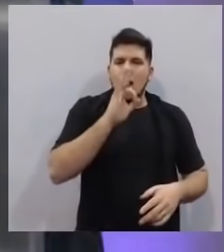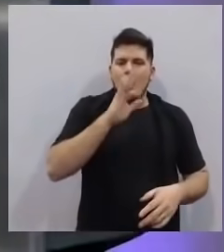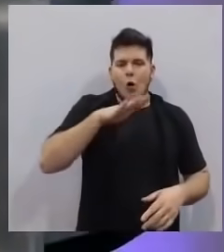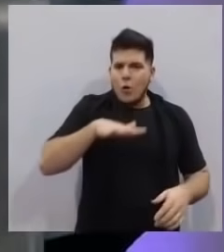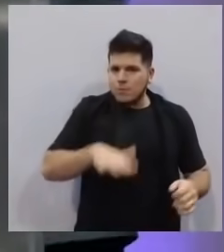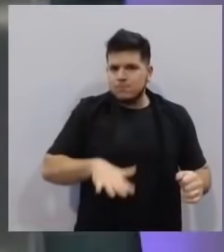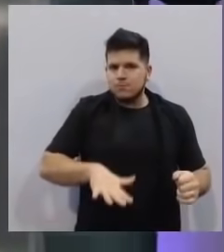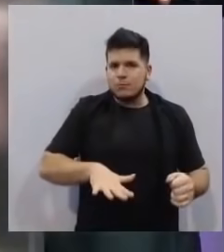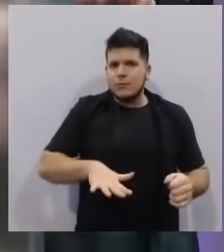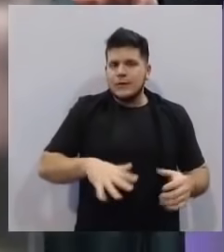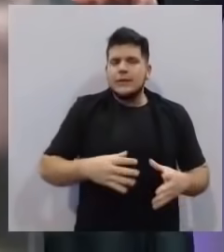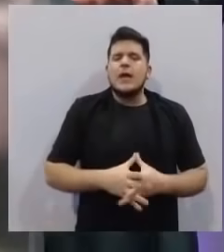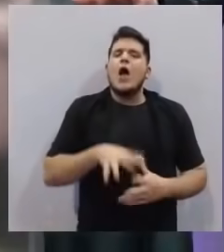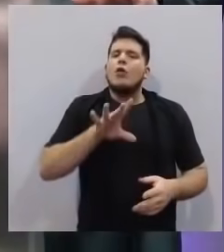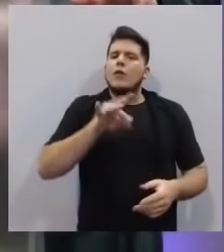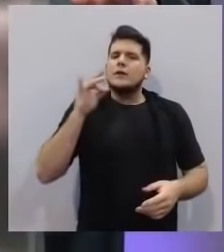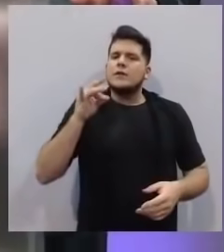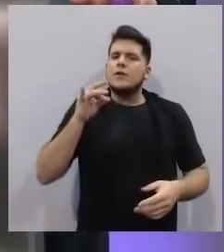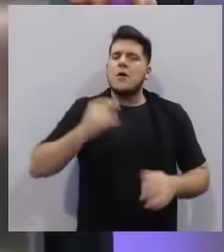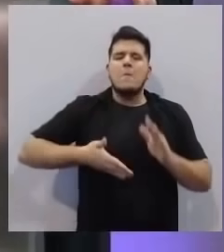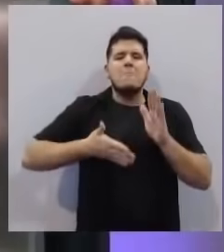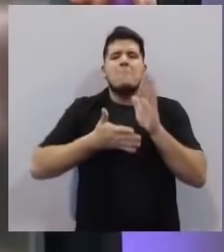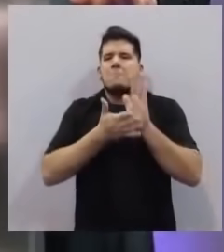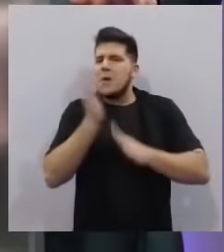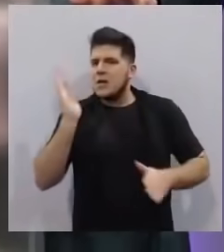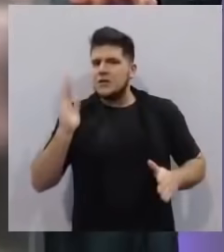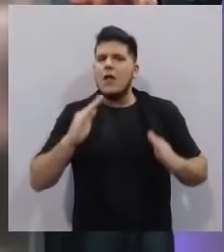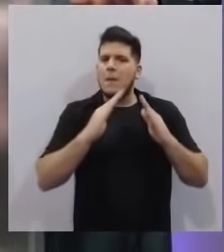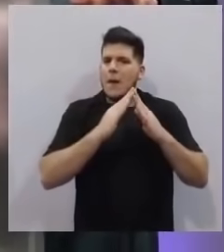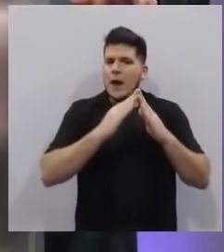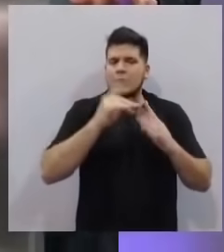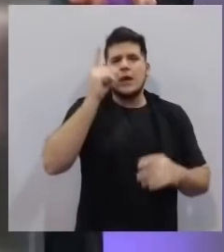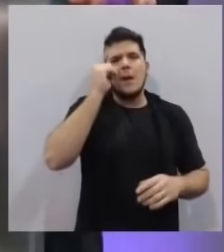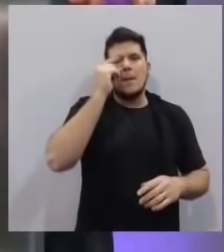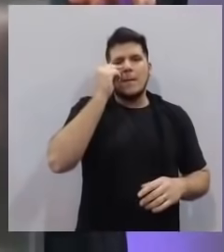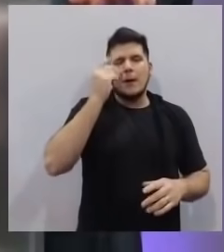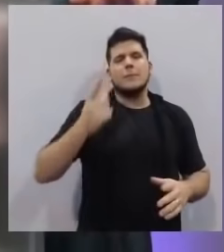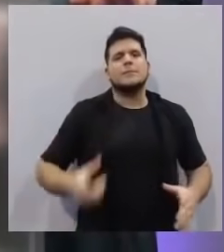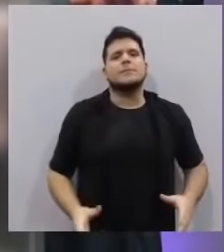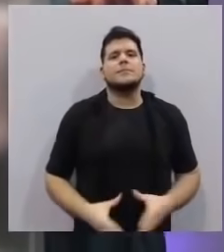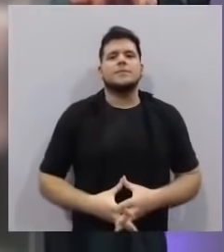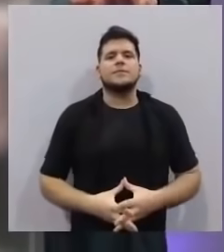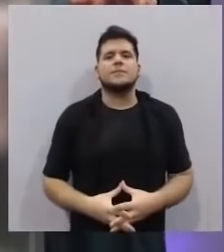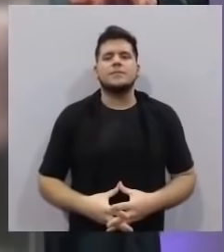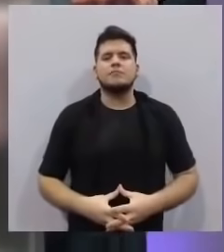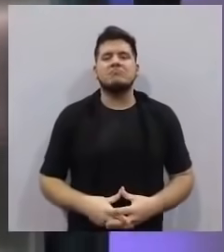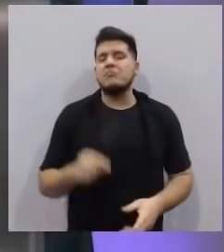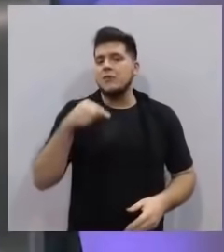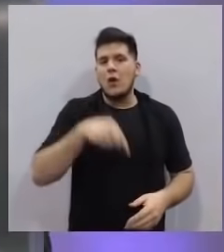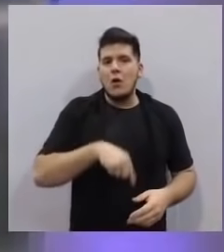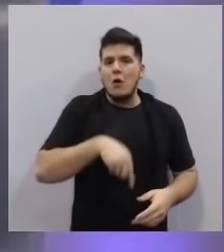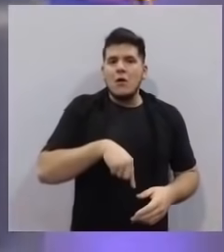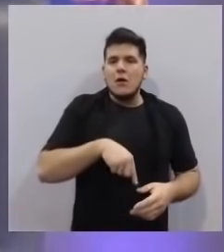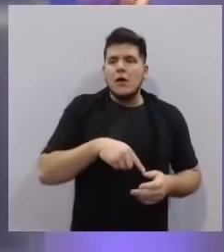hoy esto es aplicable perfectamente a alguien que se fue de la iglesia después de haber